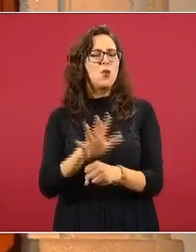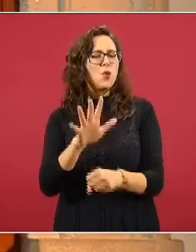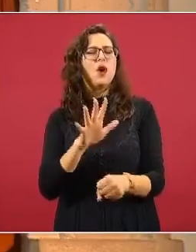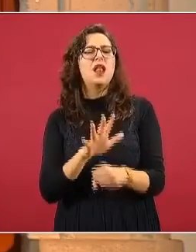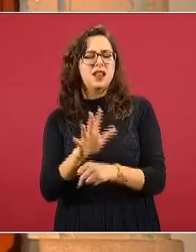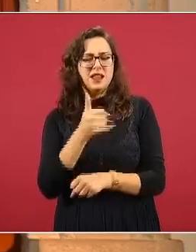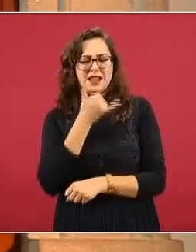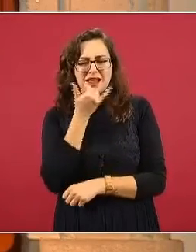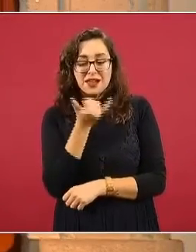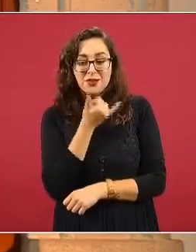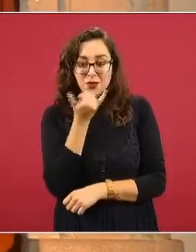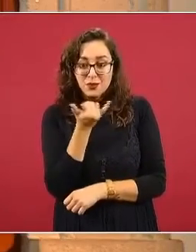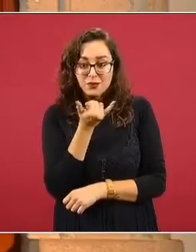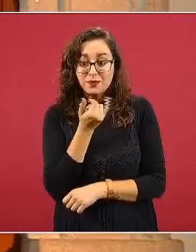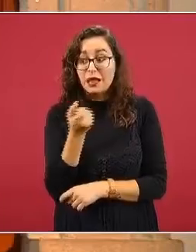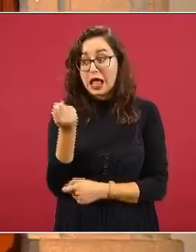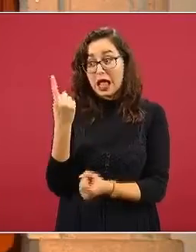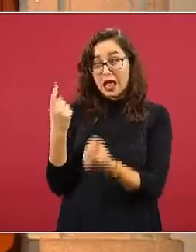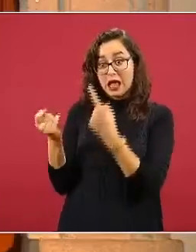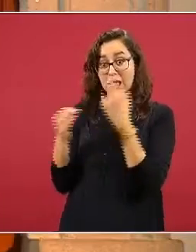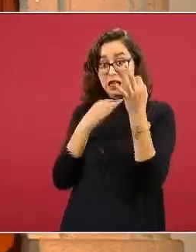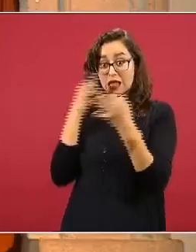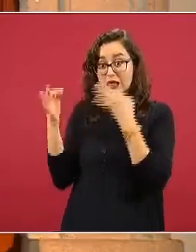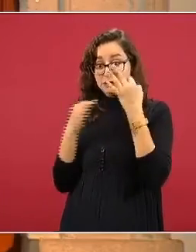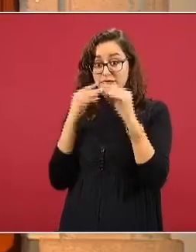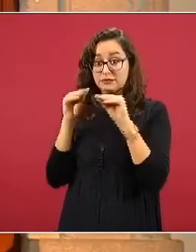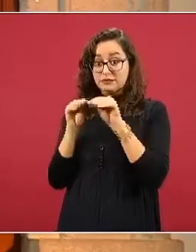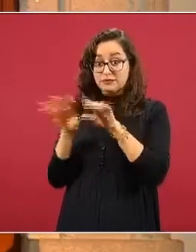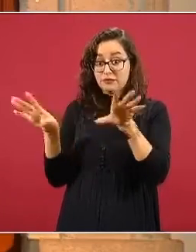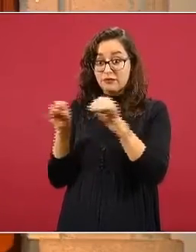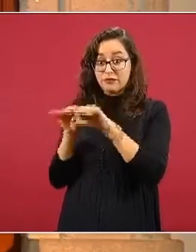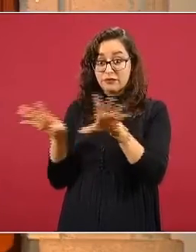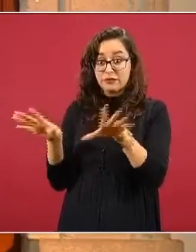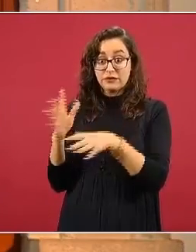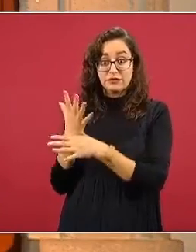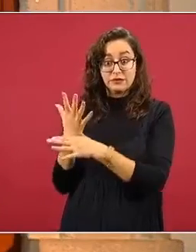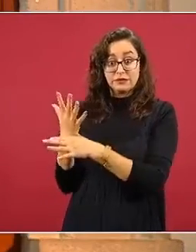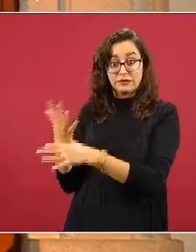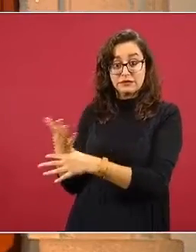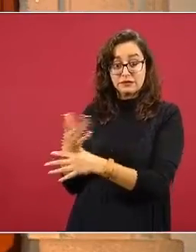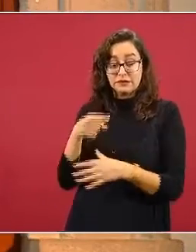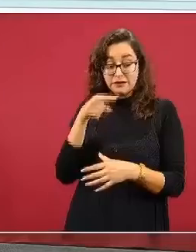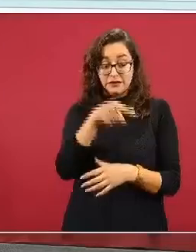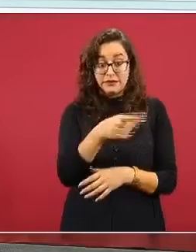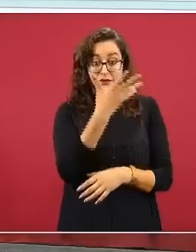lo que en algunos medios de comunicación continúan diciendo en relación a estos